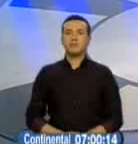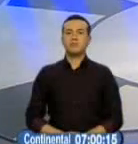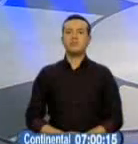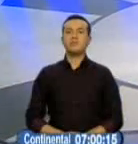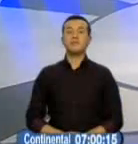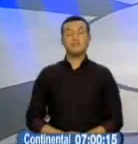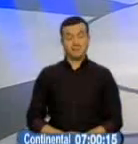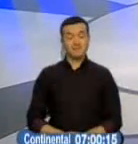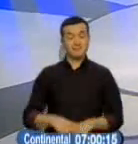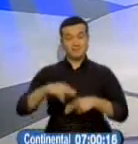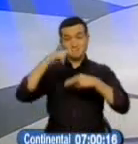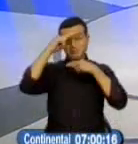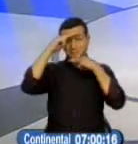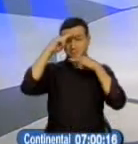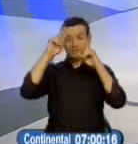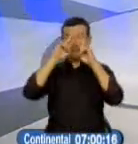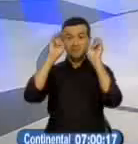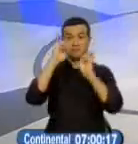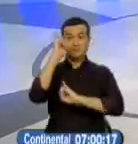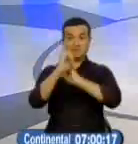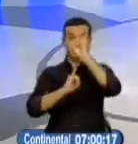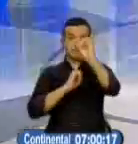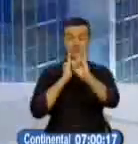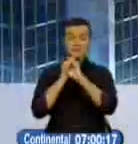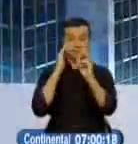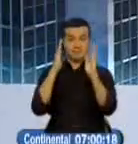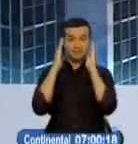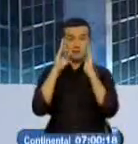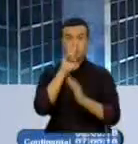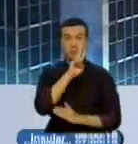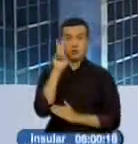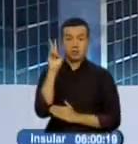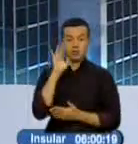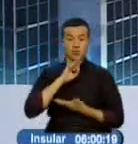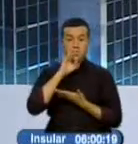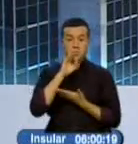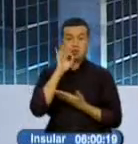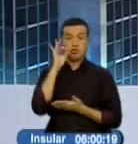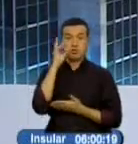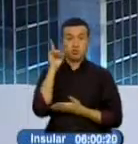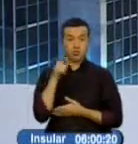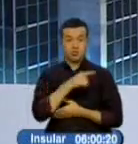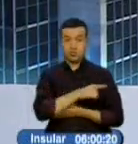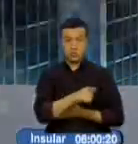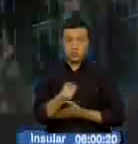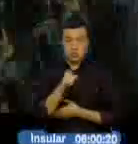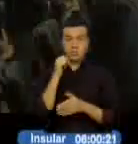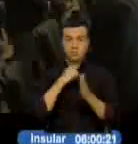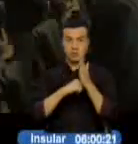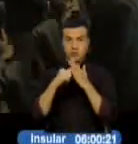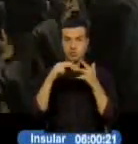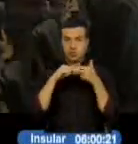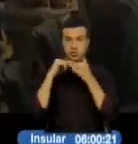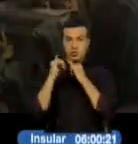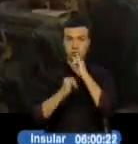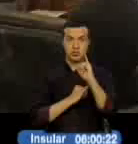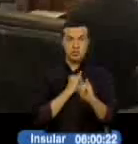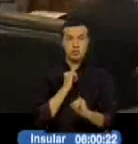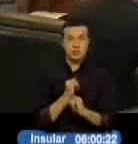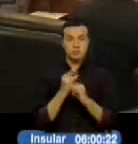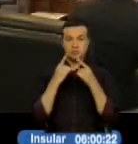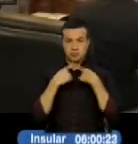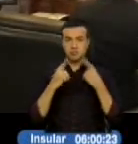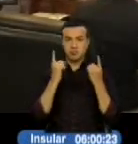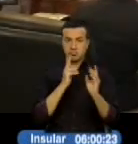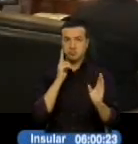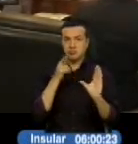De inmediato, las noticias del acontecer internacional. Atención, porque 22 delegaciones, 18 de ellas con ministros de Relaciones Exteriores, confirmaron